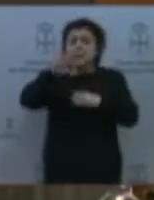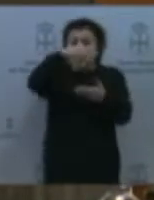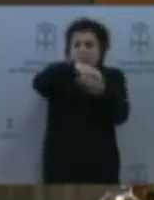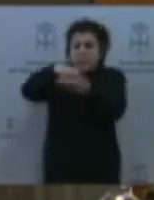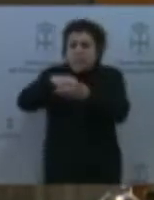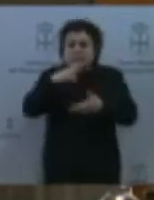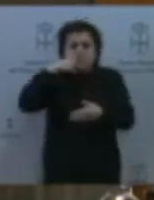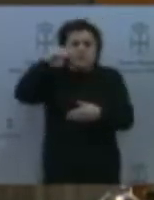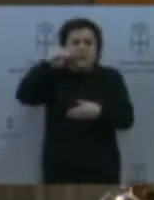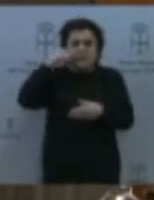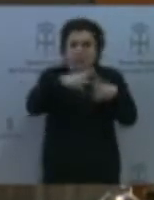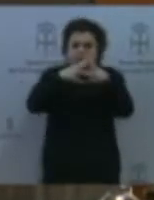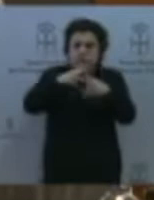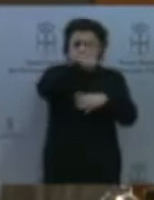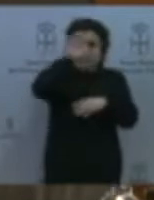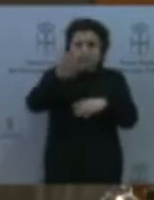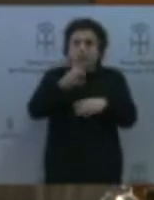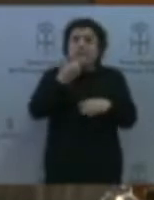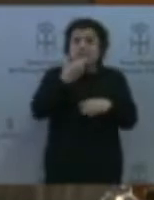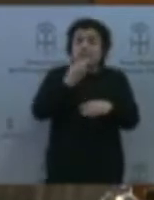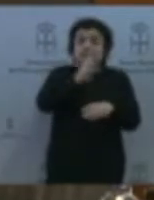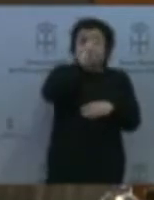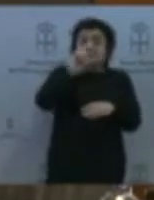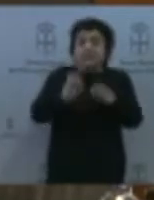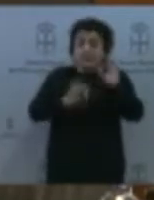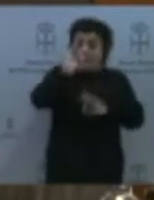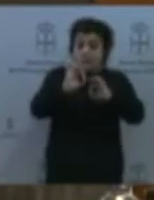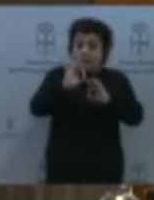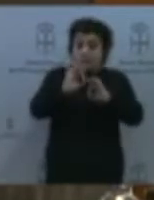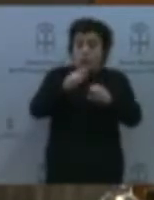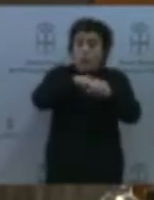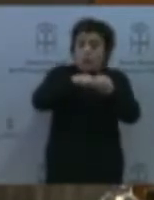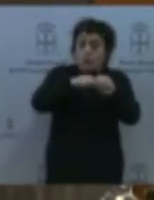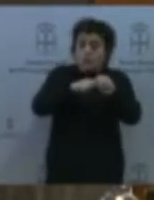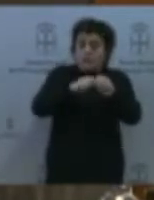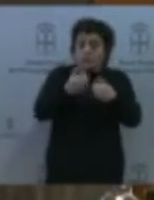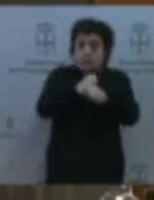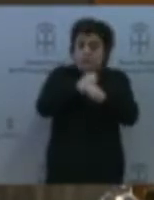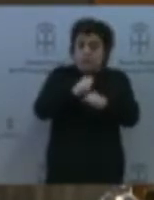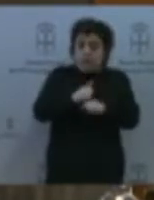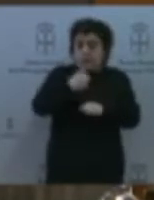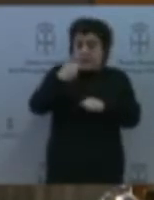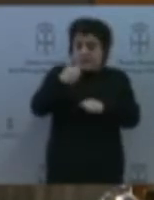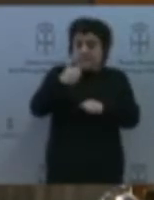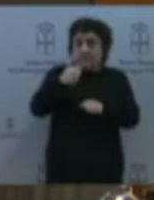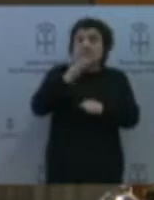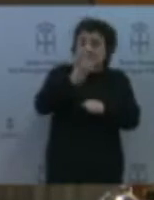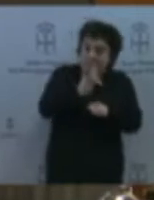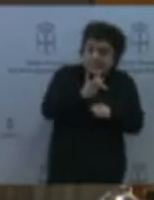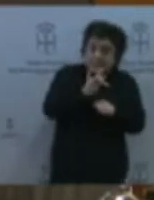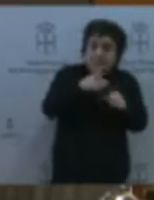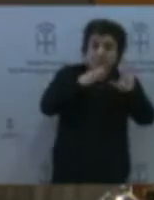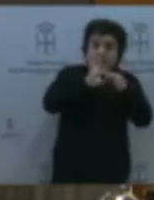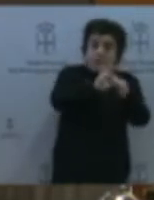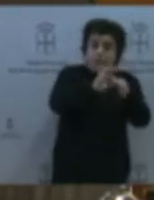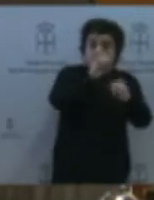30% el volumen de empleos relacionados con el almacenaje, pero se destruye una cantidad superior de puestos de trabajo en el comercio local. ¿Qué